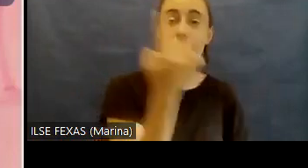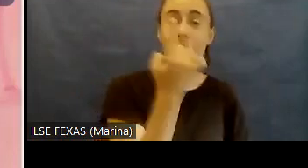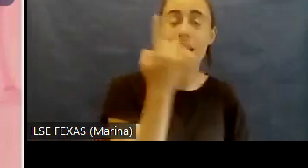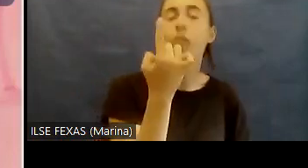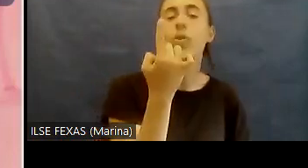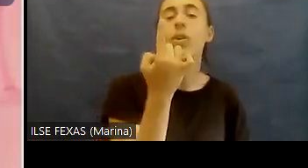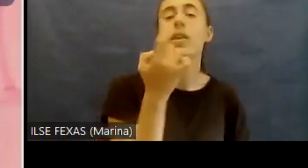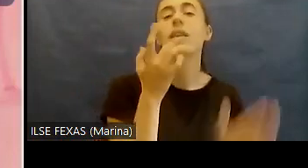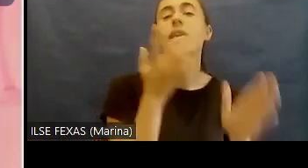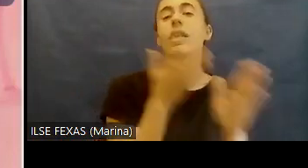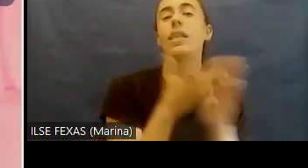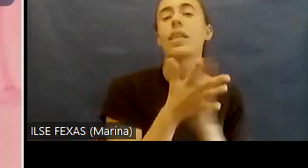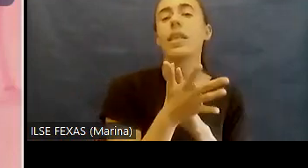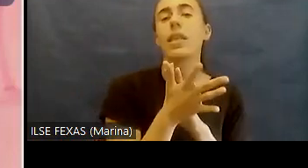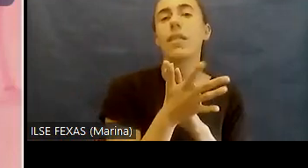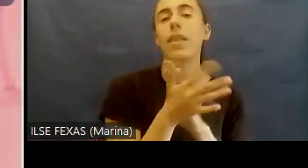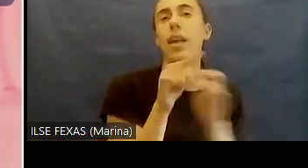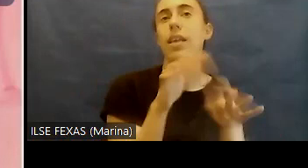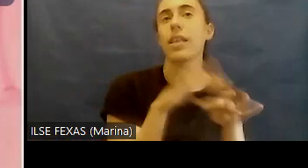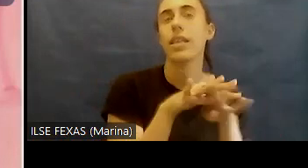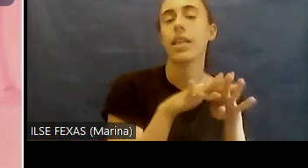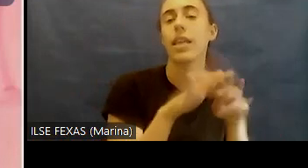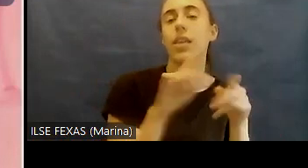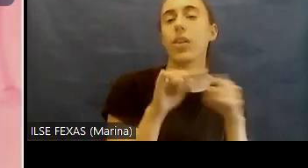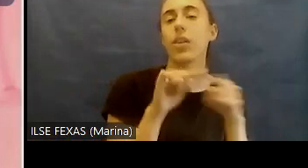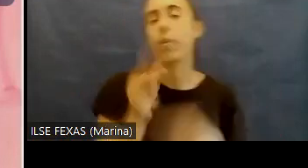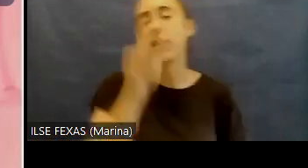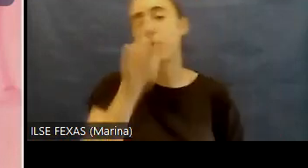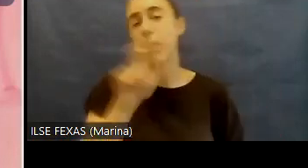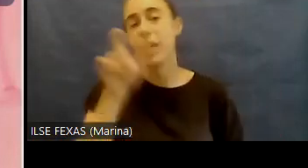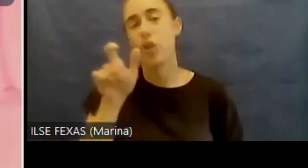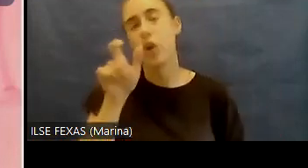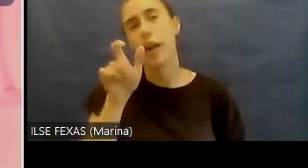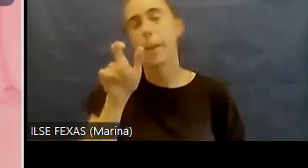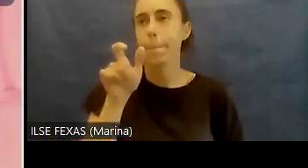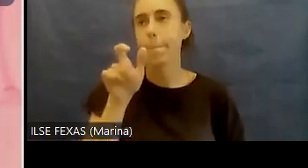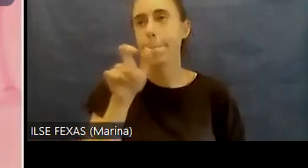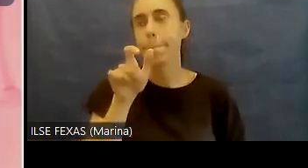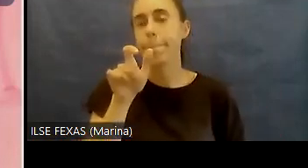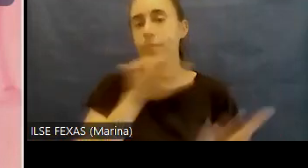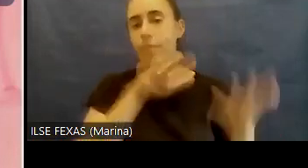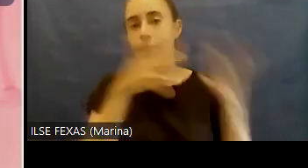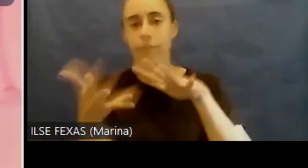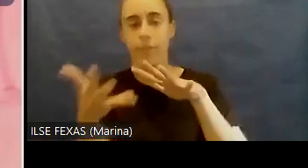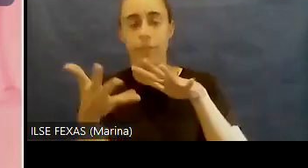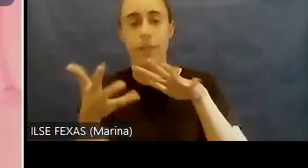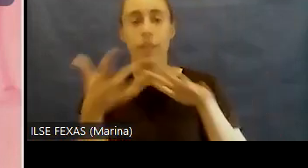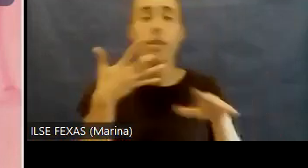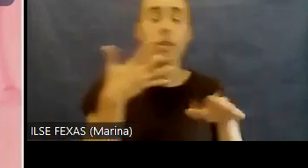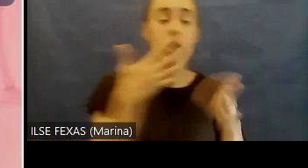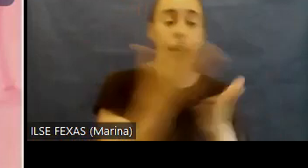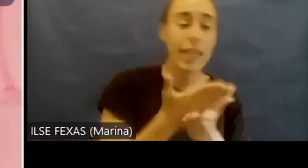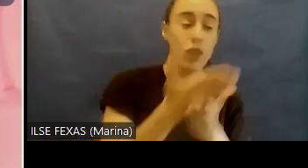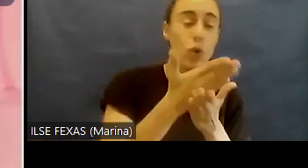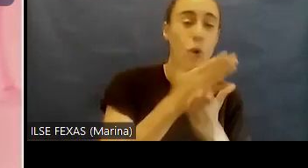perdiendo trasladar eso a seres vivos. O sea, cuando hacemos un estudio in vitro, el principal condicionante que tenemos